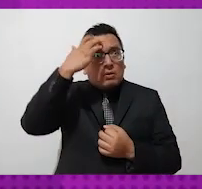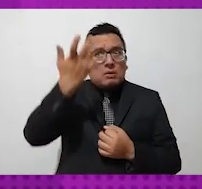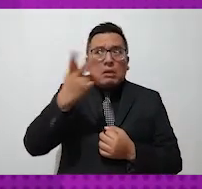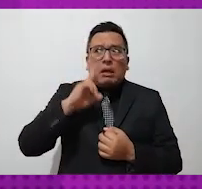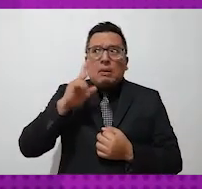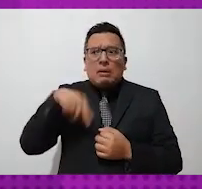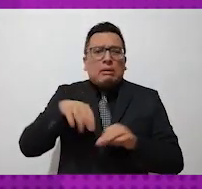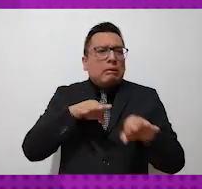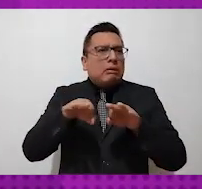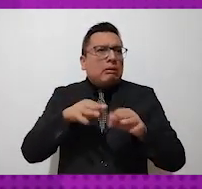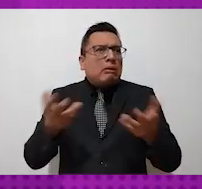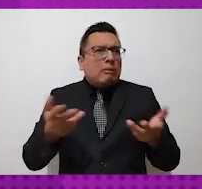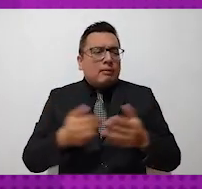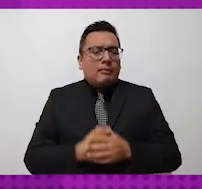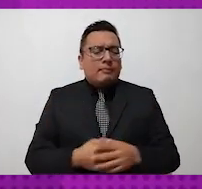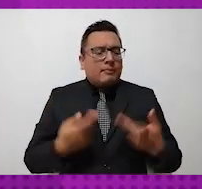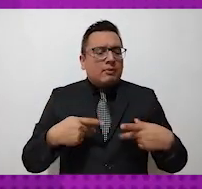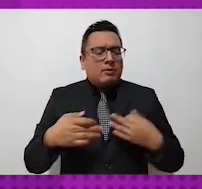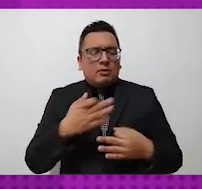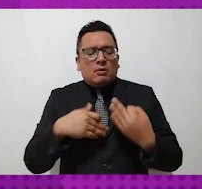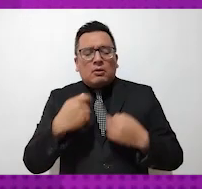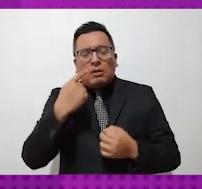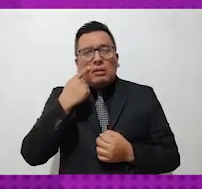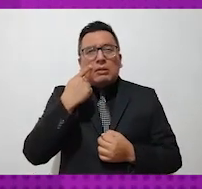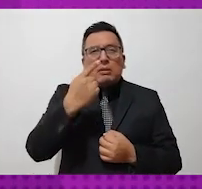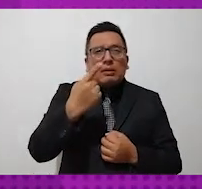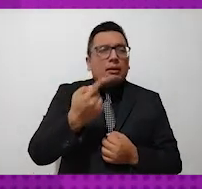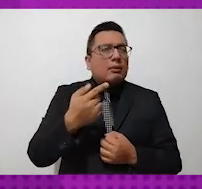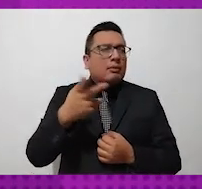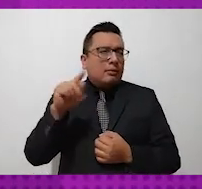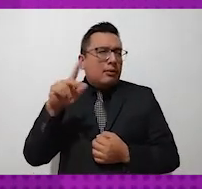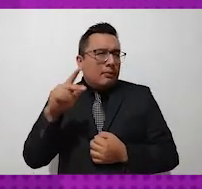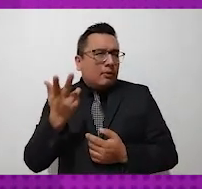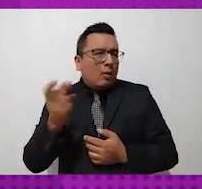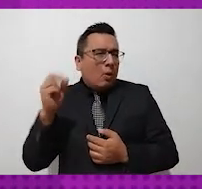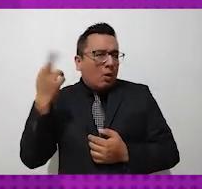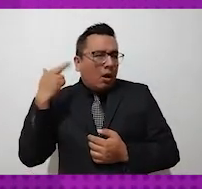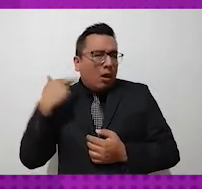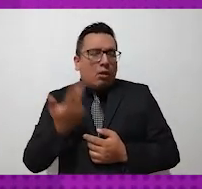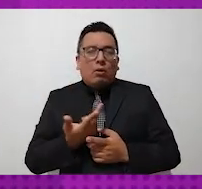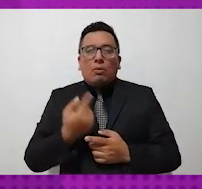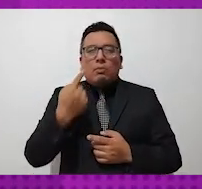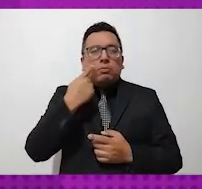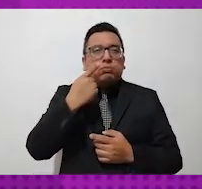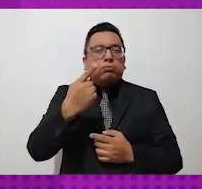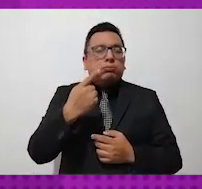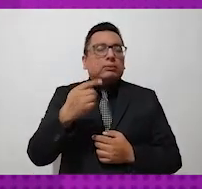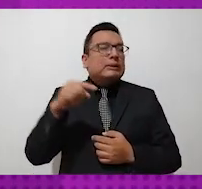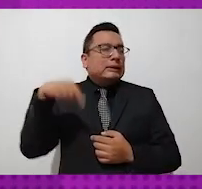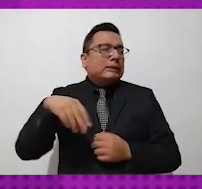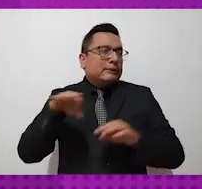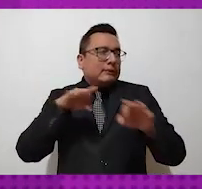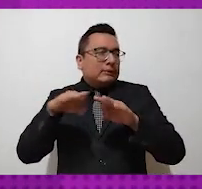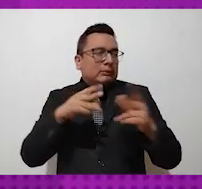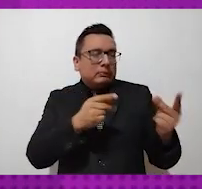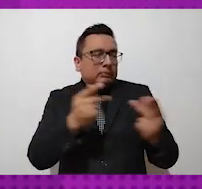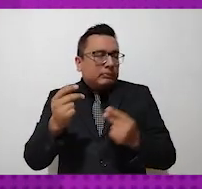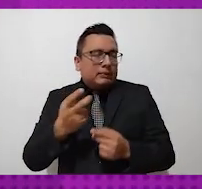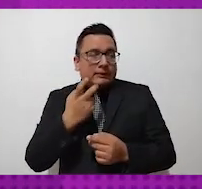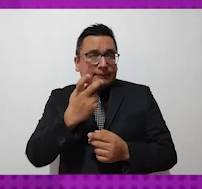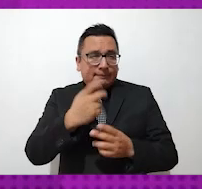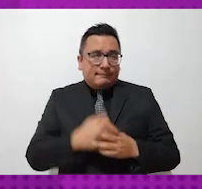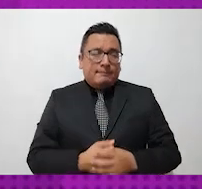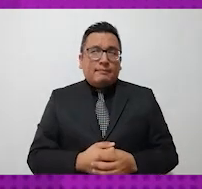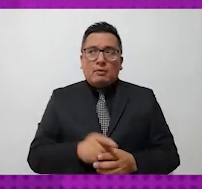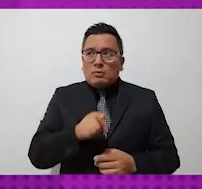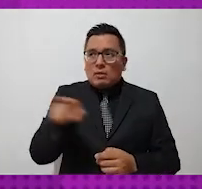que se está haciendo, todas las personas que nos ven y nos escuchan, que sepan de este trabajo que se hace, de esta capacitación, de estos resultados que va